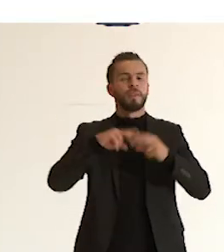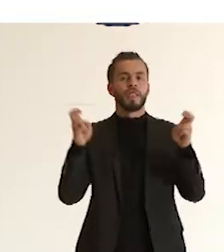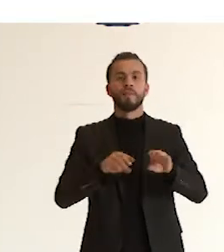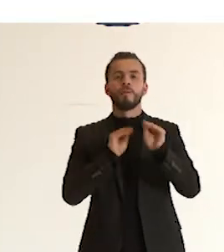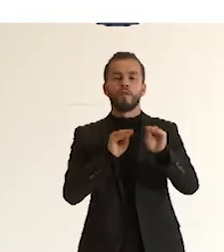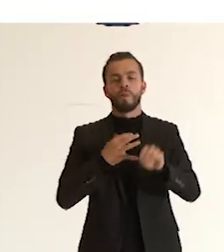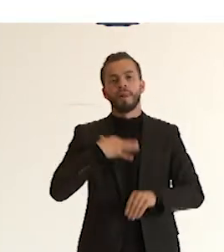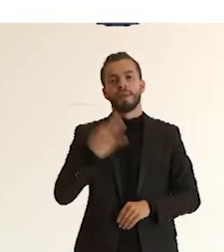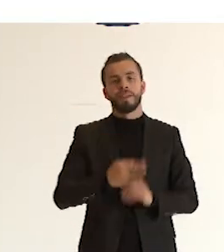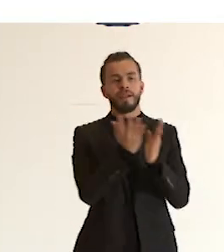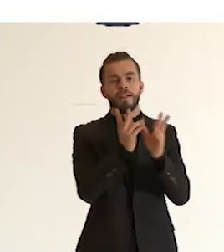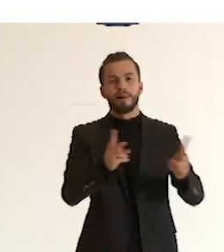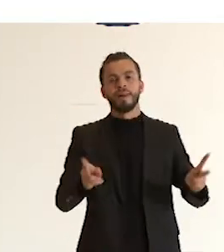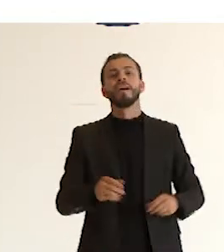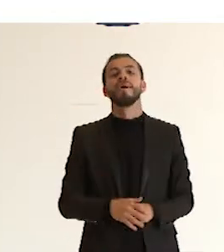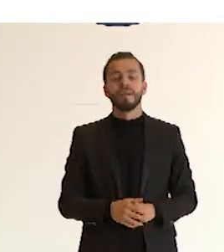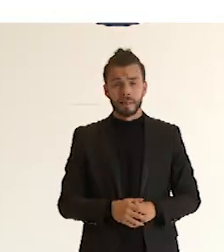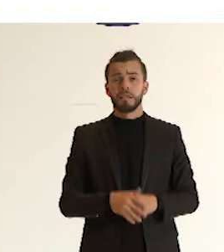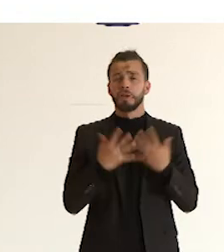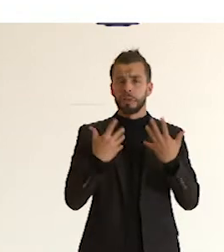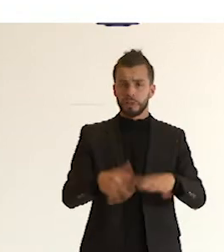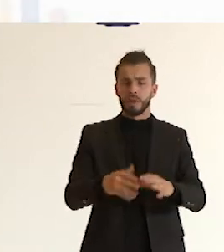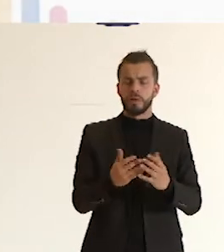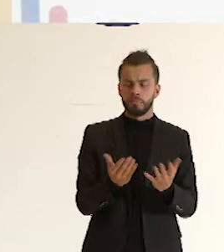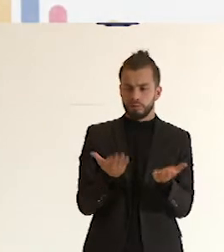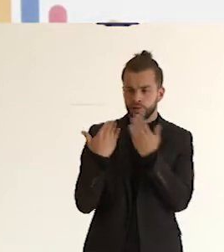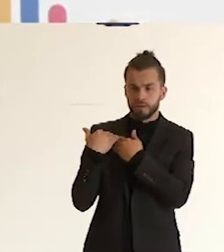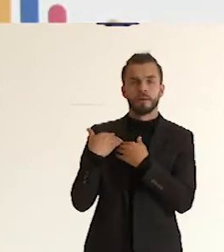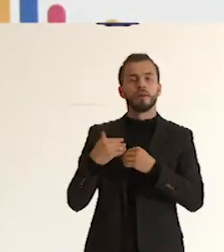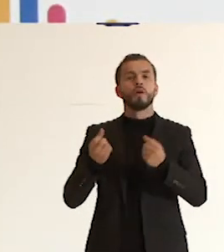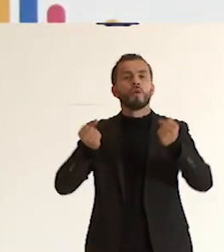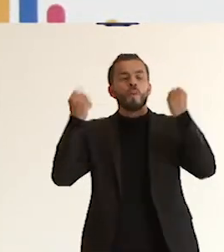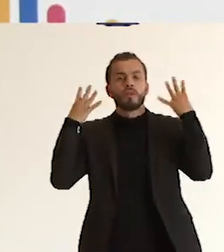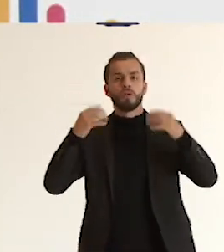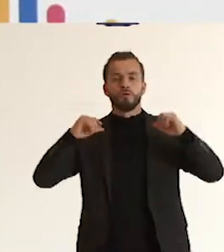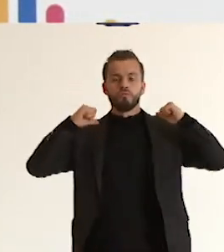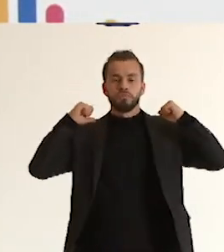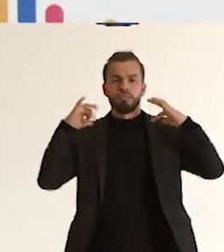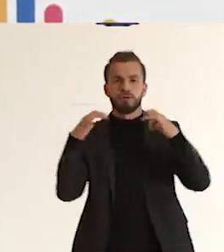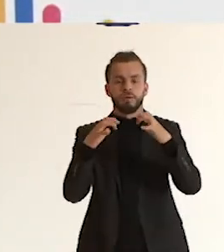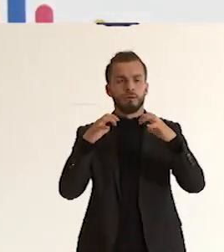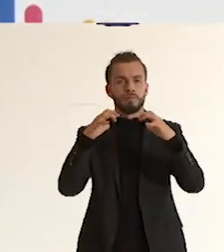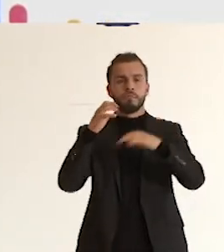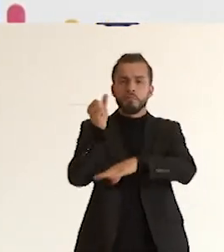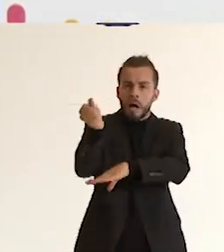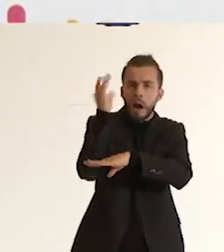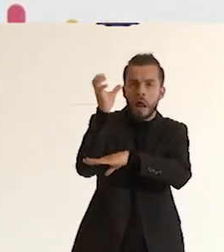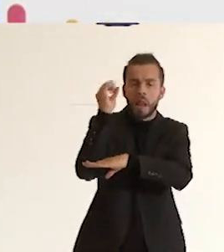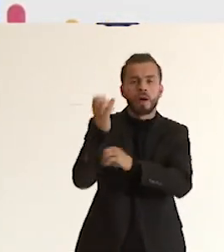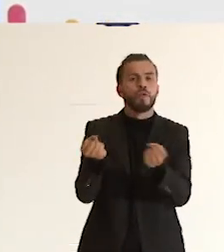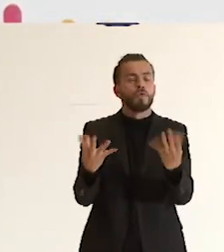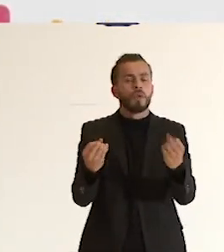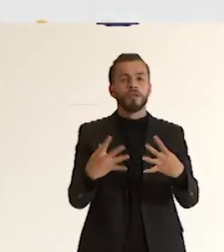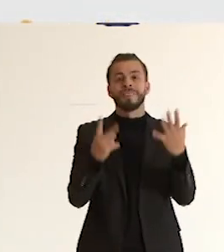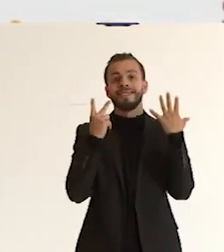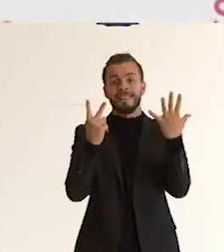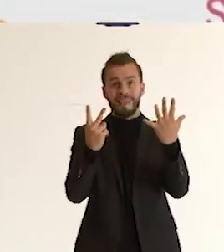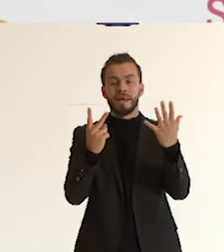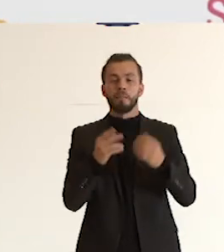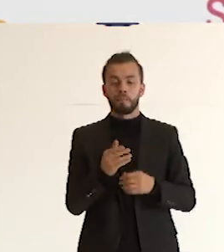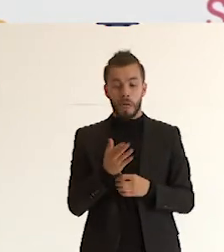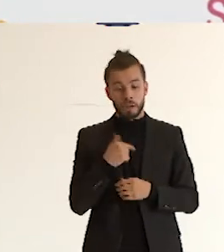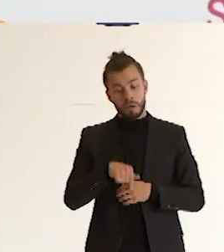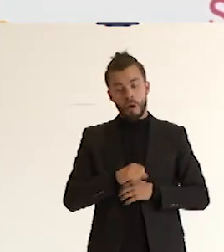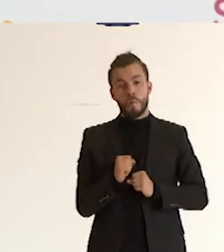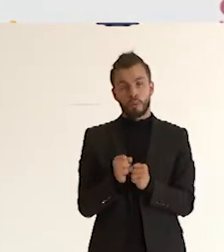estudiantes ya llevamos 77 congresos nos hemos ido primero intermunicipal izando salimos de